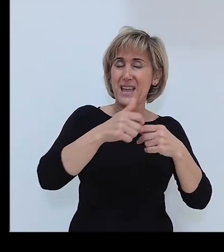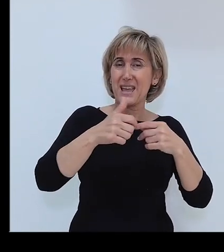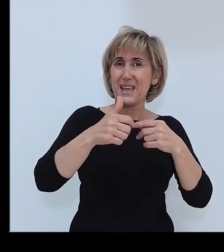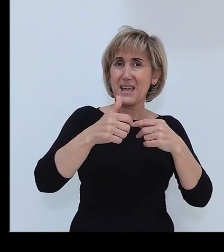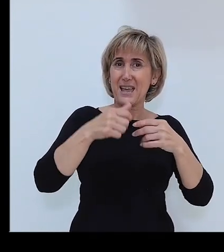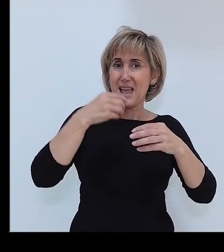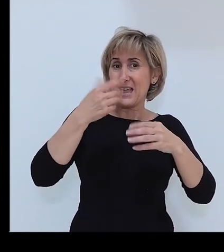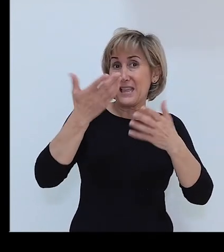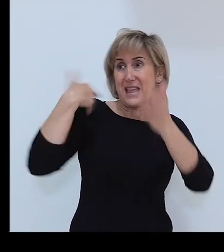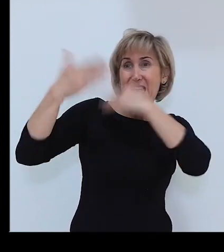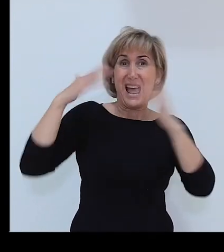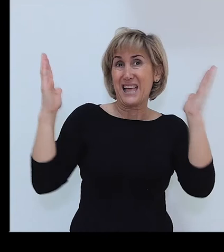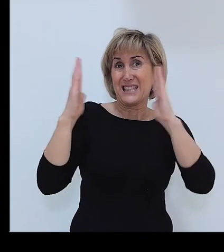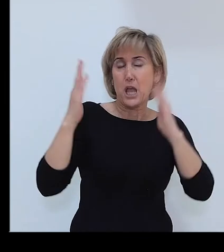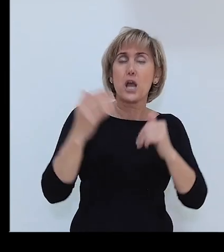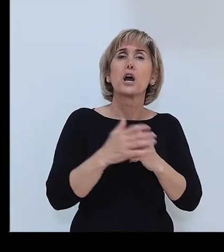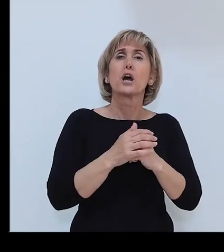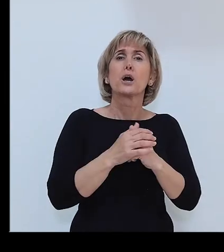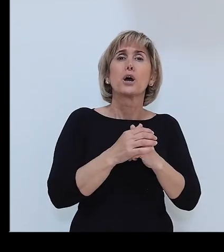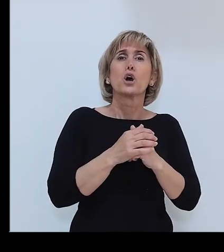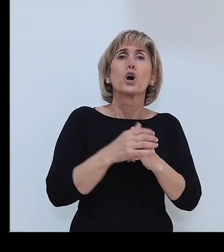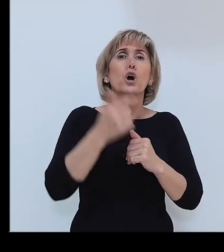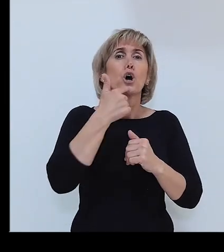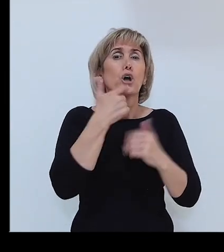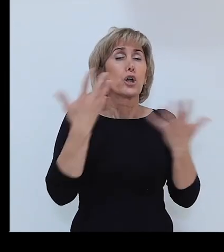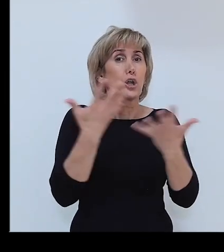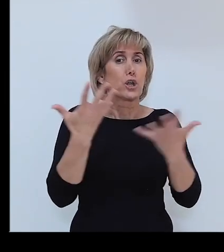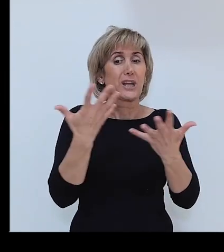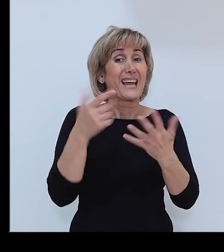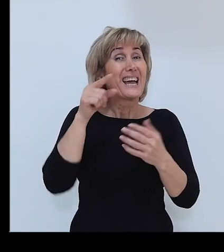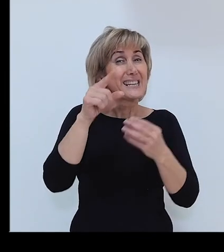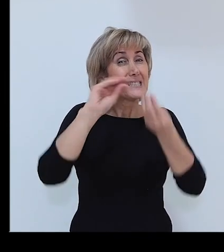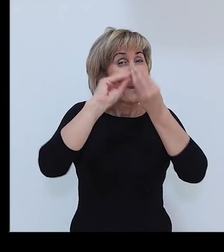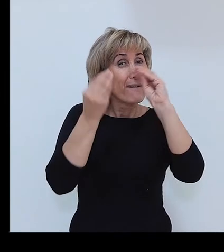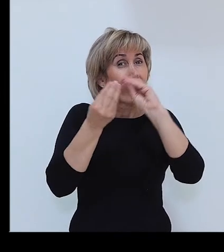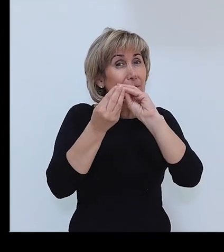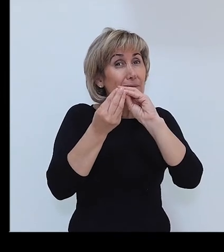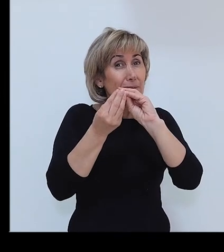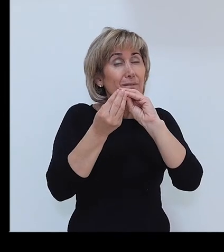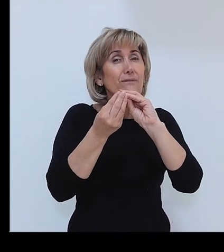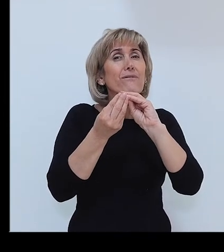sociológico, que son el How to Observe Manners and ¿cómo es?